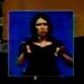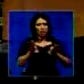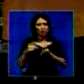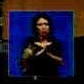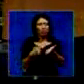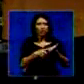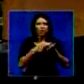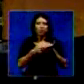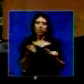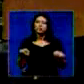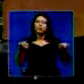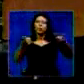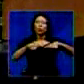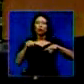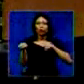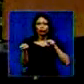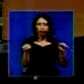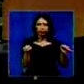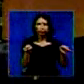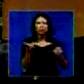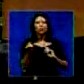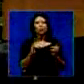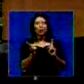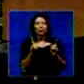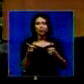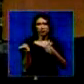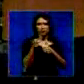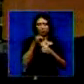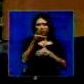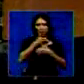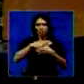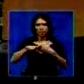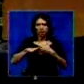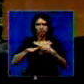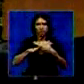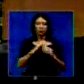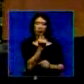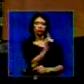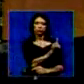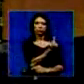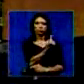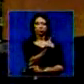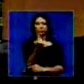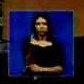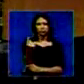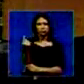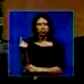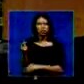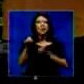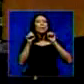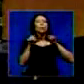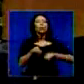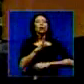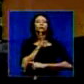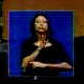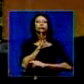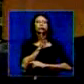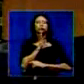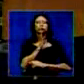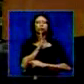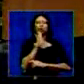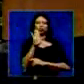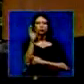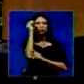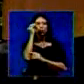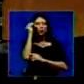es el siguiente. En un primer segmento, cada uno de los participantes podrá exponer sin interrupciones sus puntos